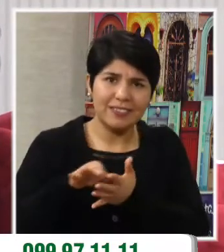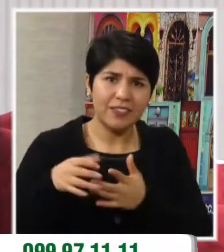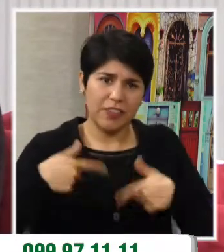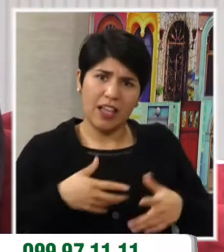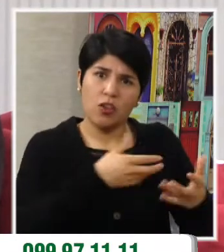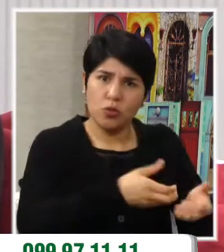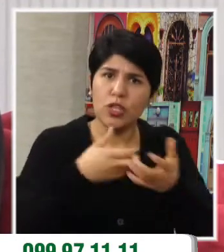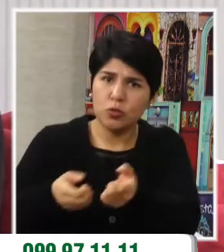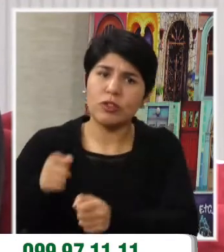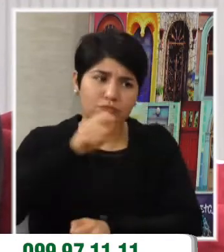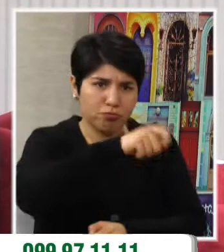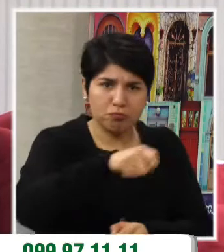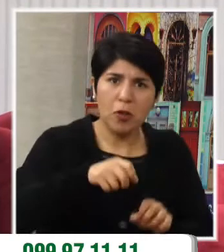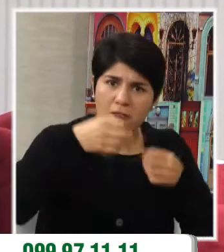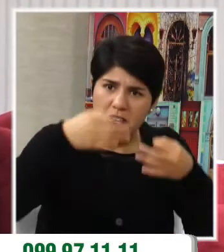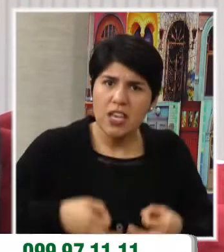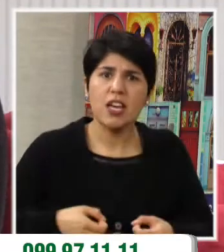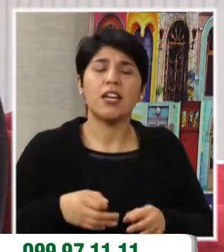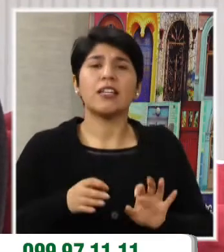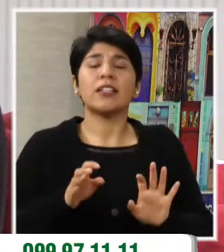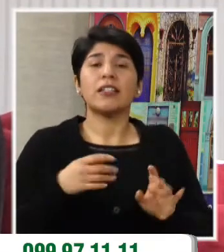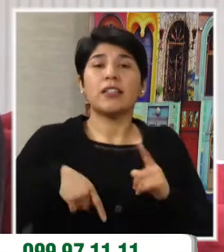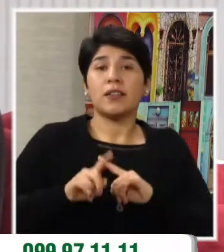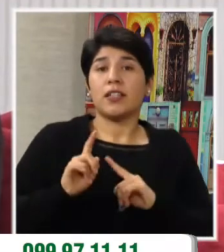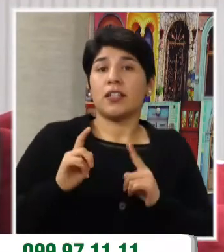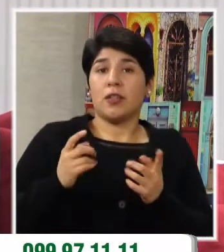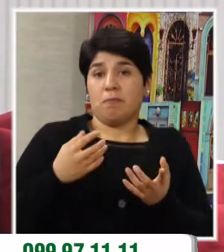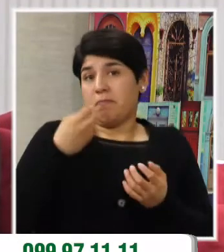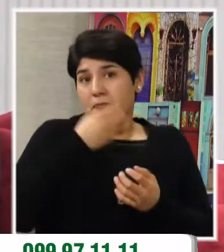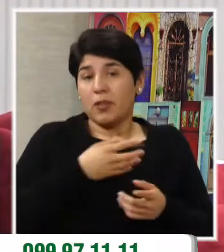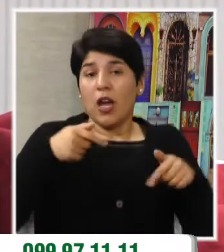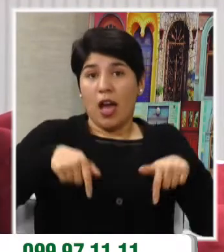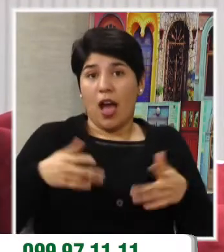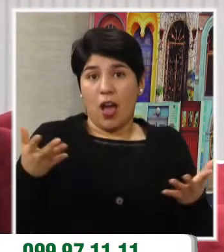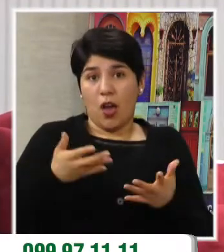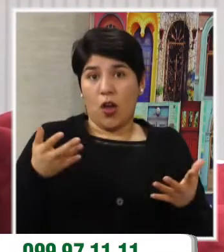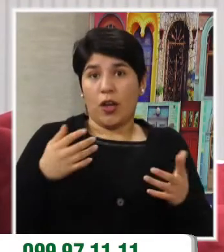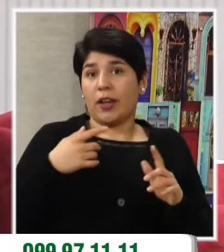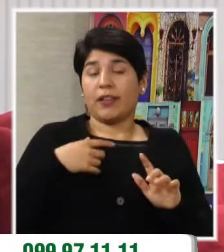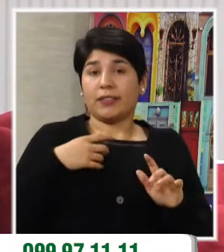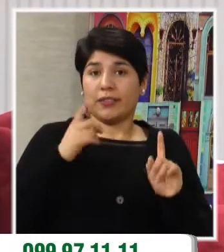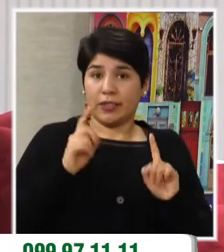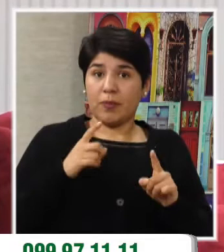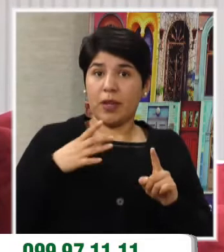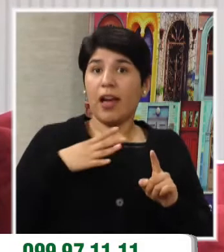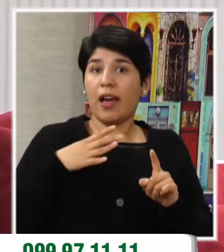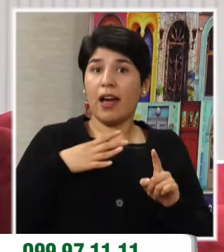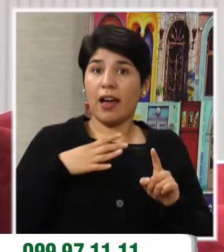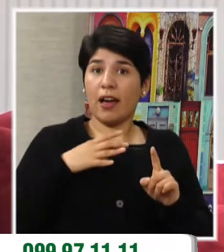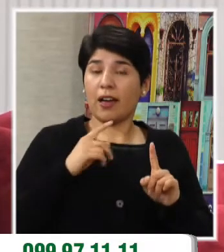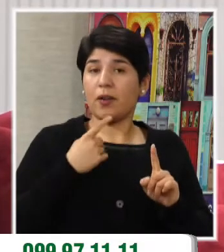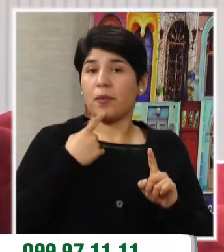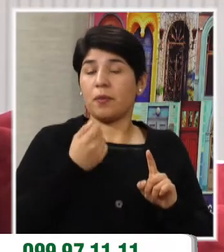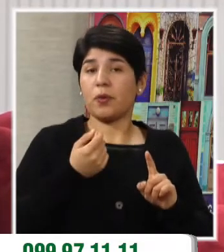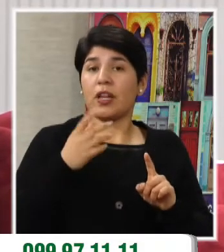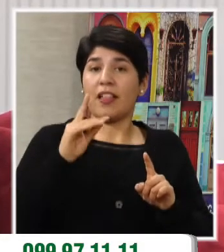acceder a más a más recursos e incluso a nosotros nos llegó un a éste de